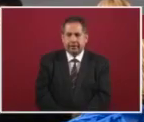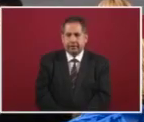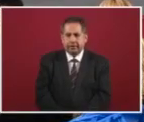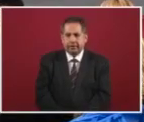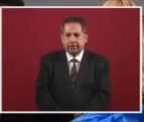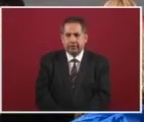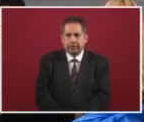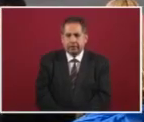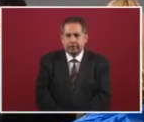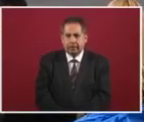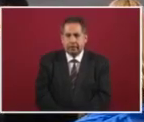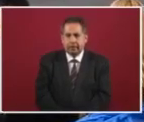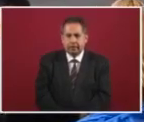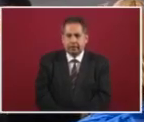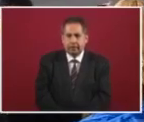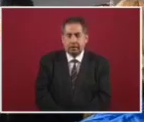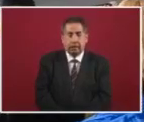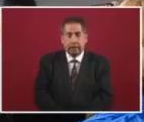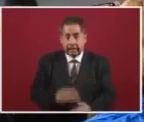Estos son los países,